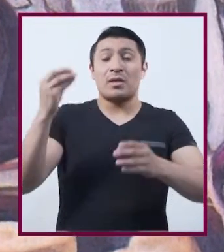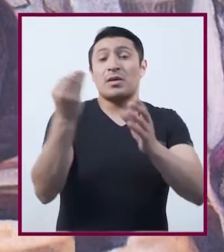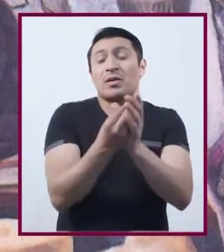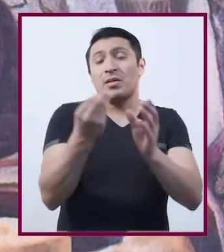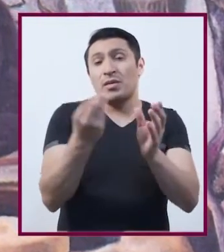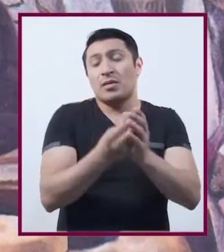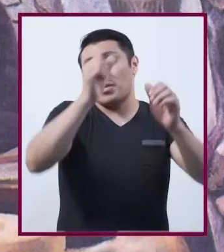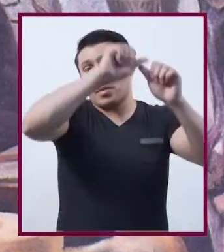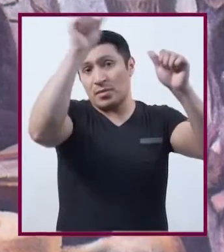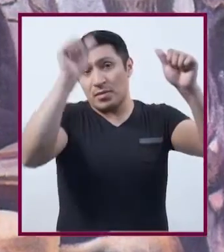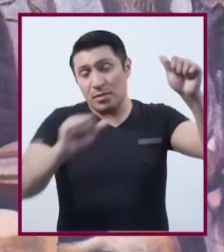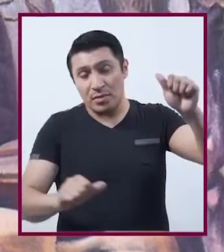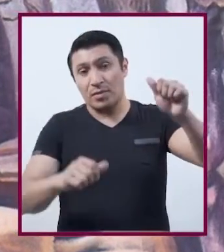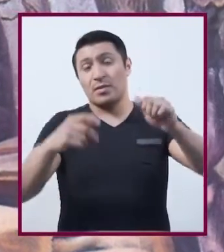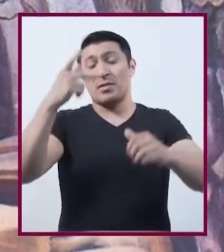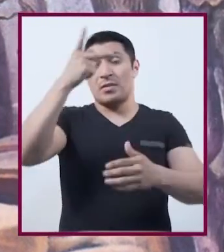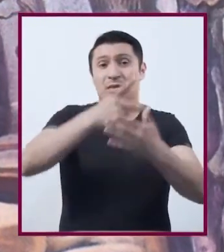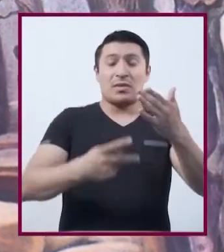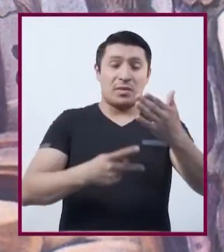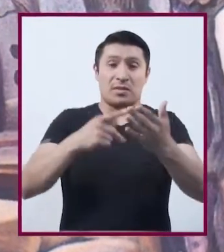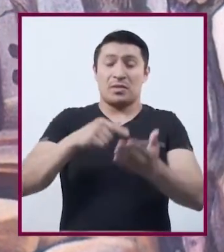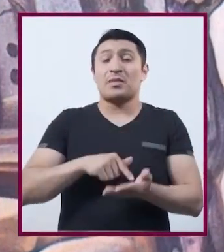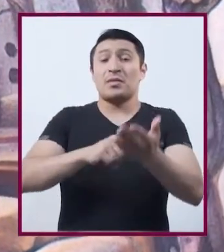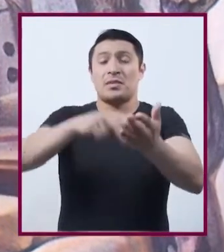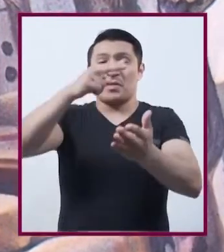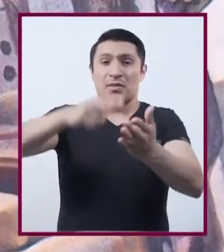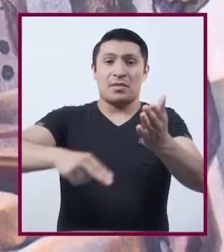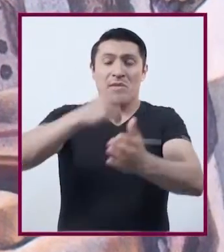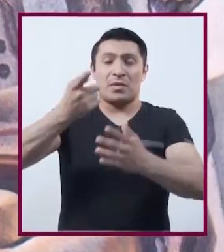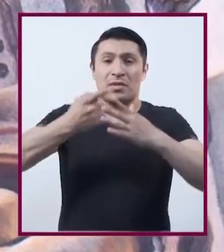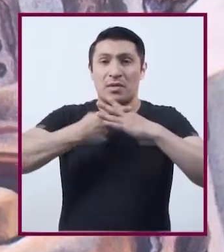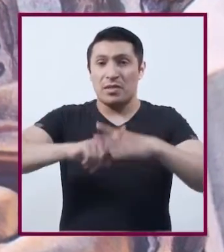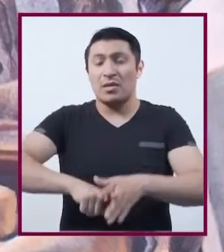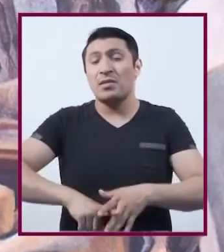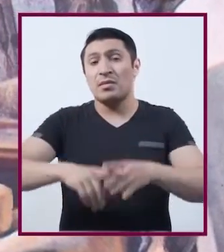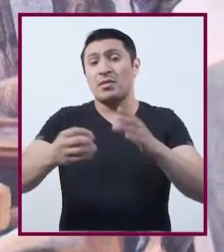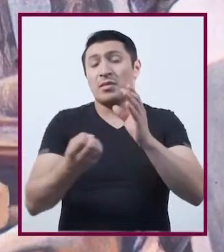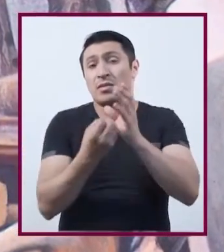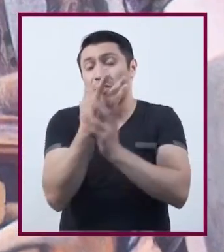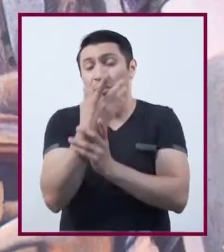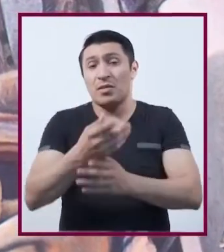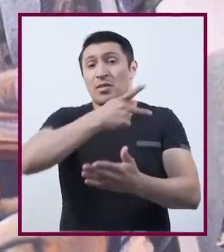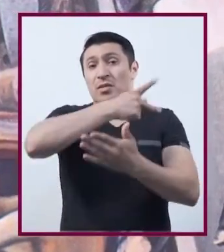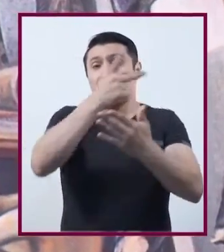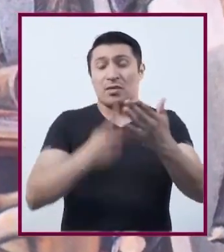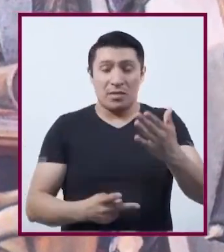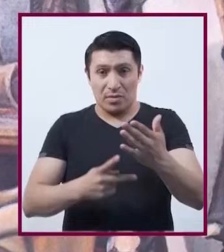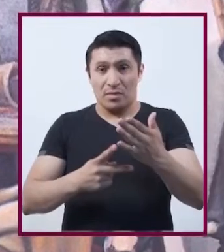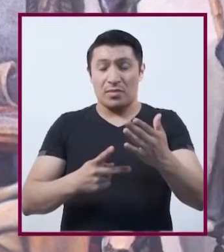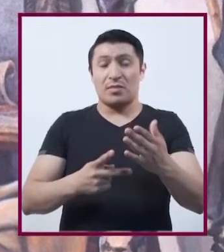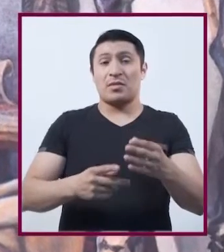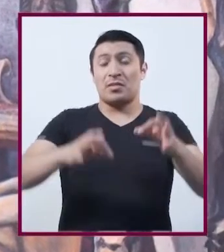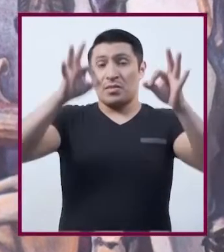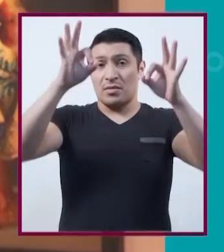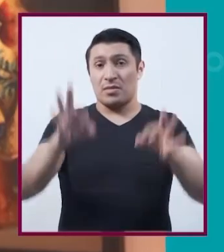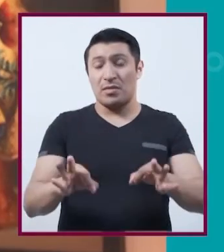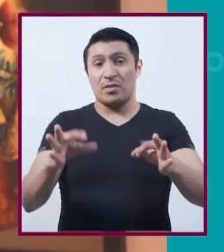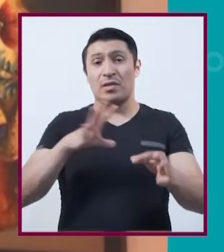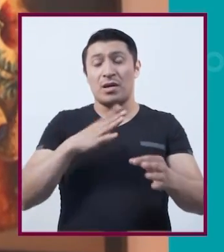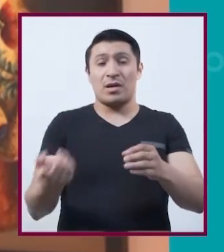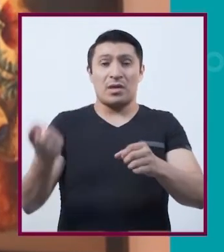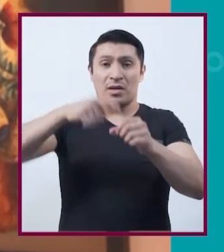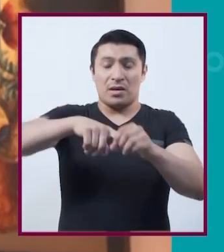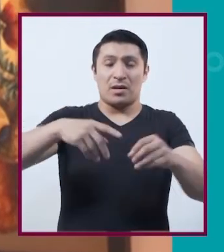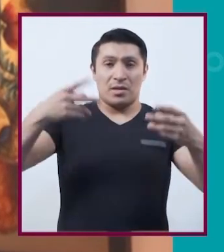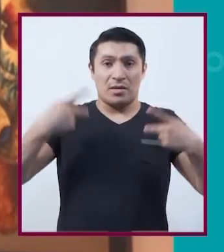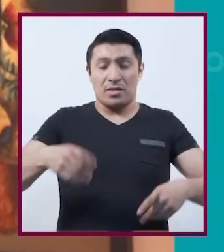fue aprobada y marcó el inicio de un innovador programa fiscal al que se sumaron grandes artistas como Diego